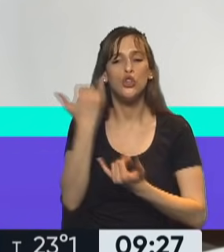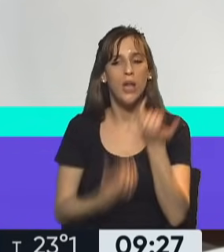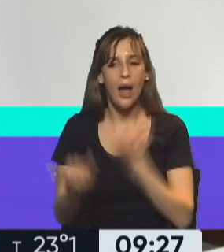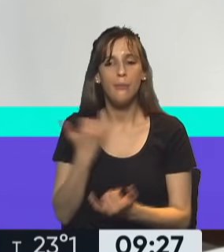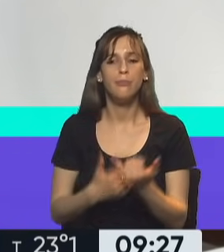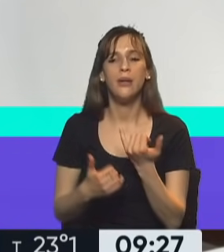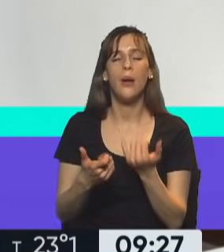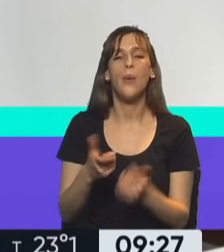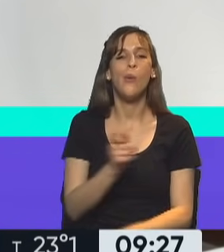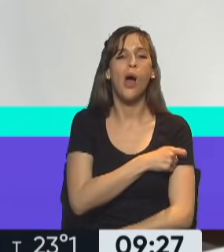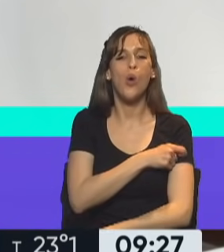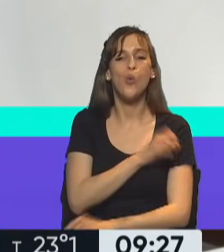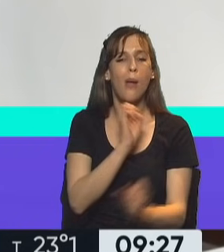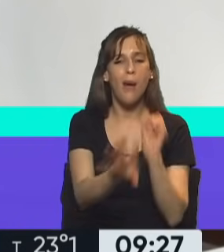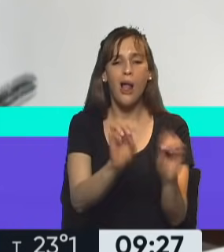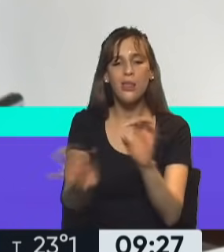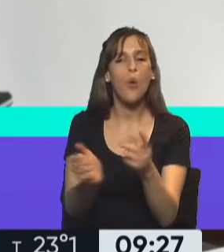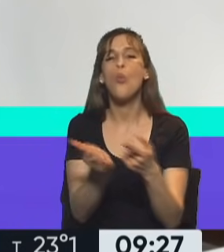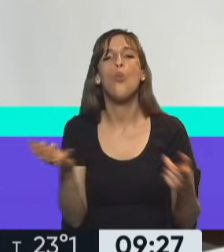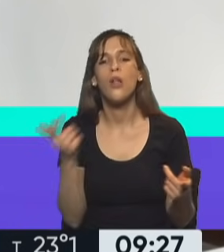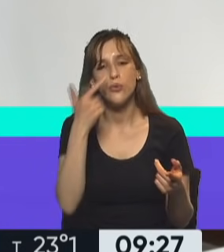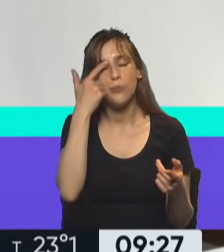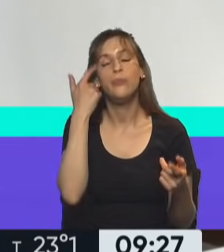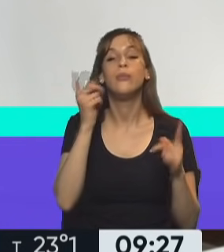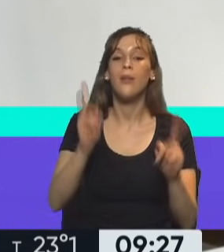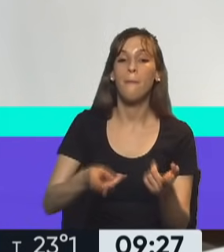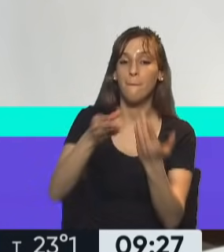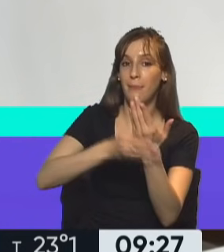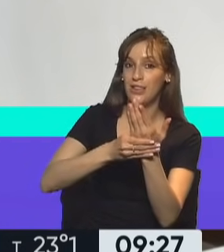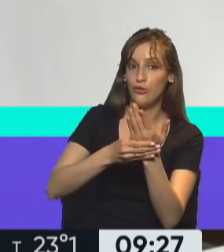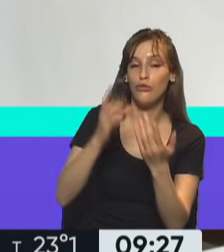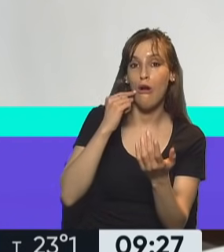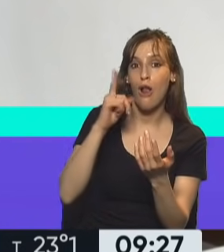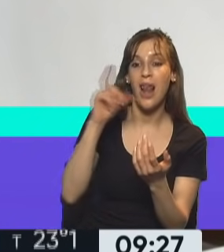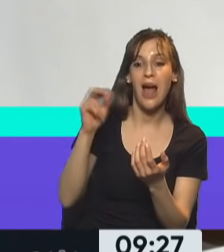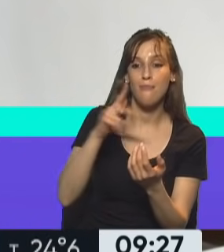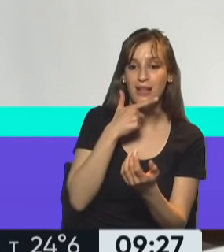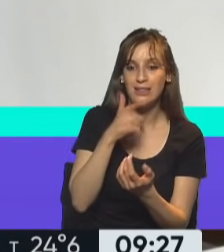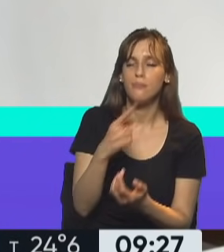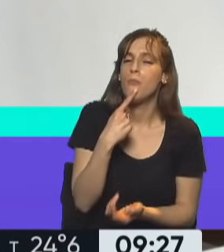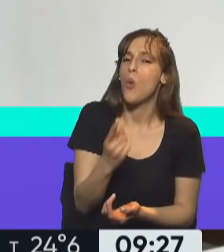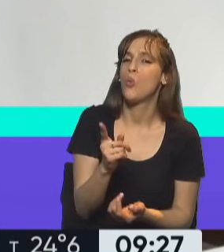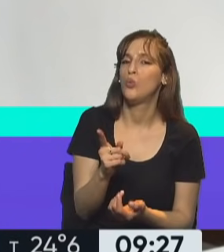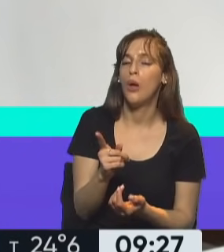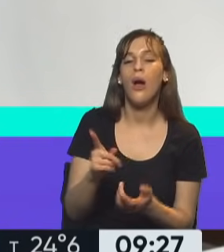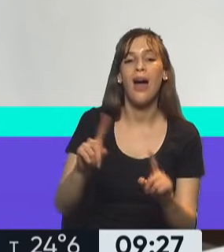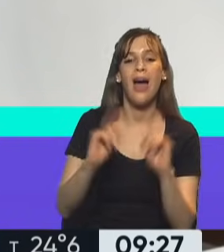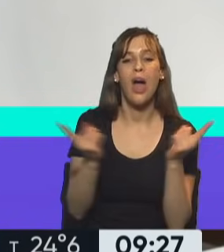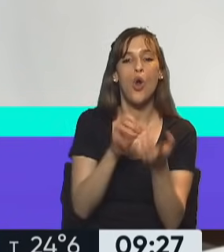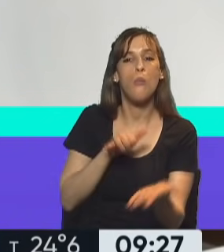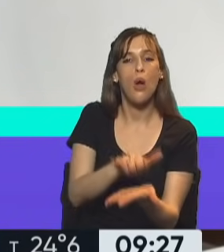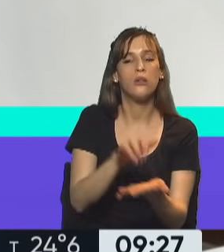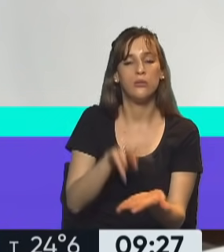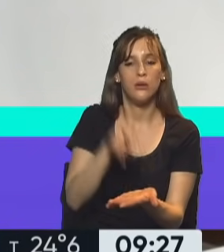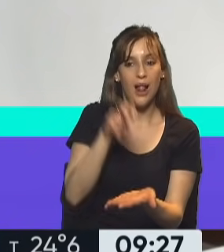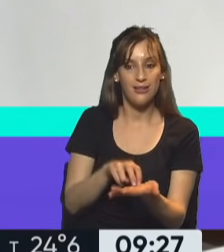vacunas se enviarán a estas provincias. Y al ministro Lamens, si justamente, particularmente por la provincia, si el aeropuerto de Salta está